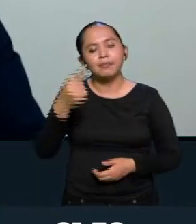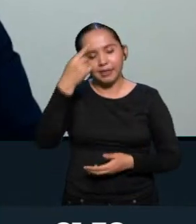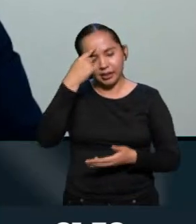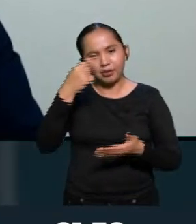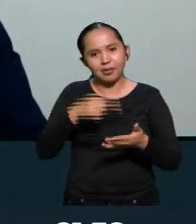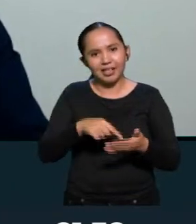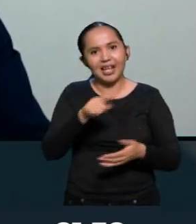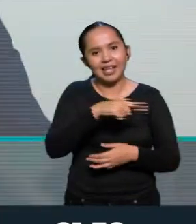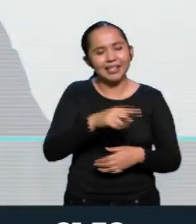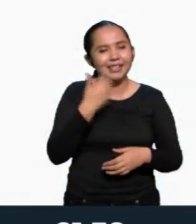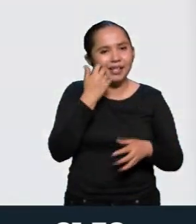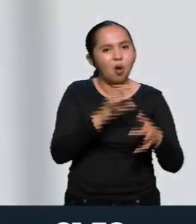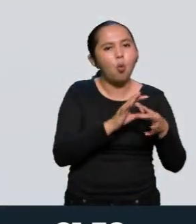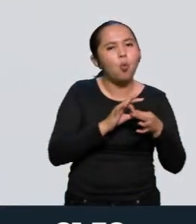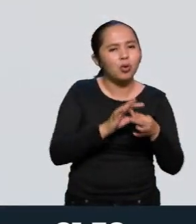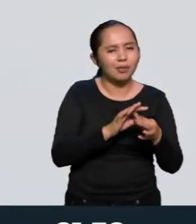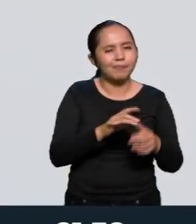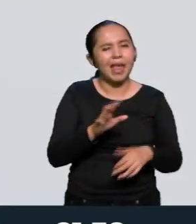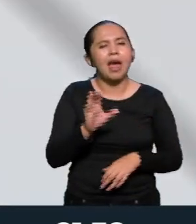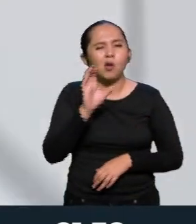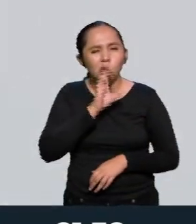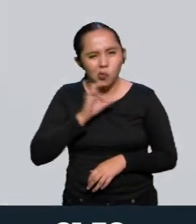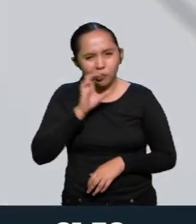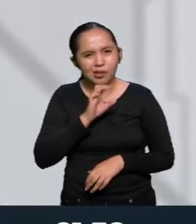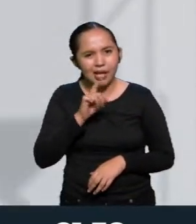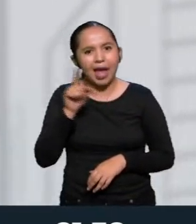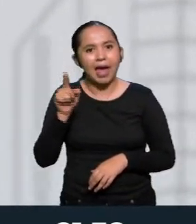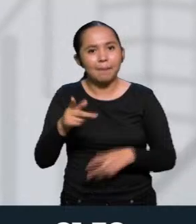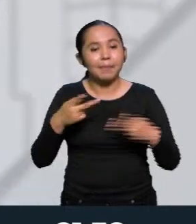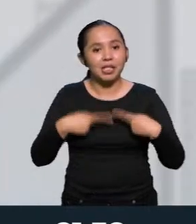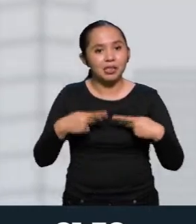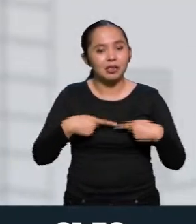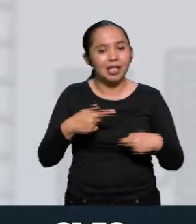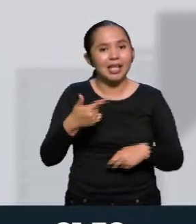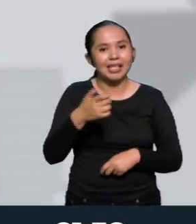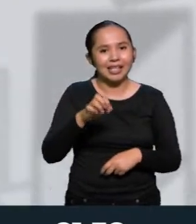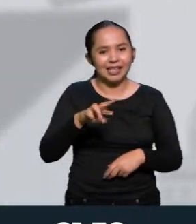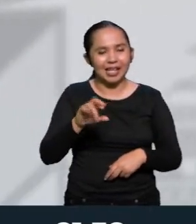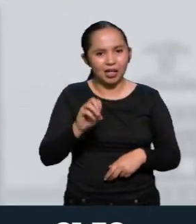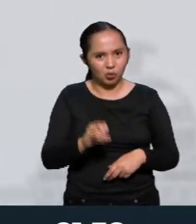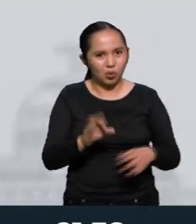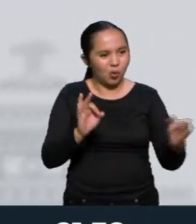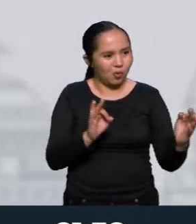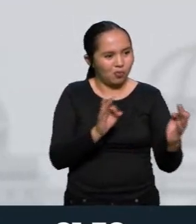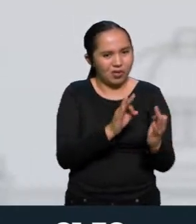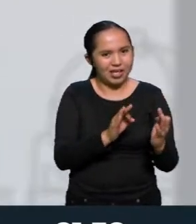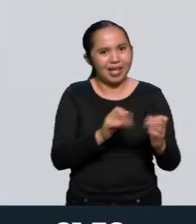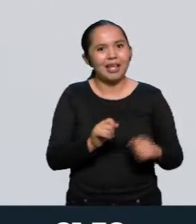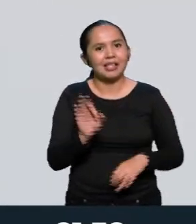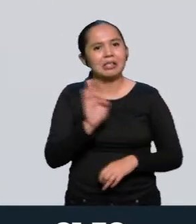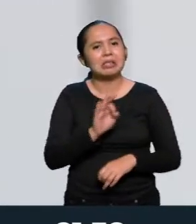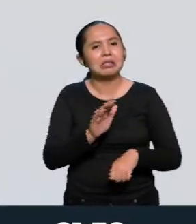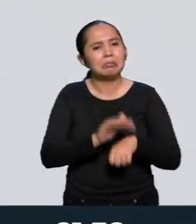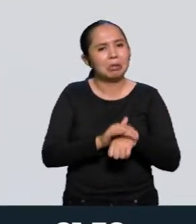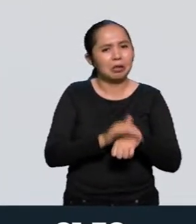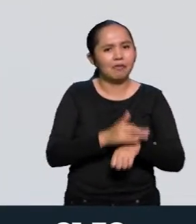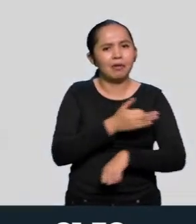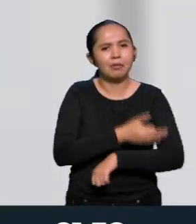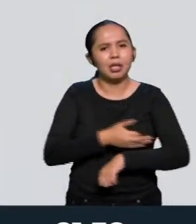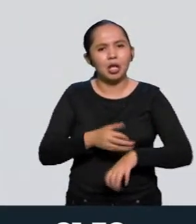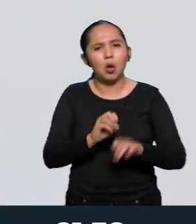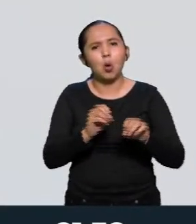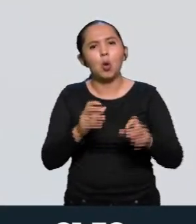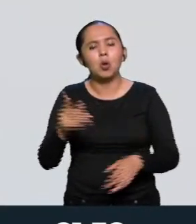ciertas narrativas. ¿No se te hace curioso que las gentes más cercanas a Genaro García Luna sí hayan sido personas que ahora trabajan en el